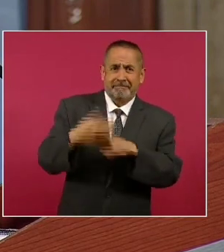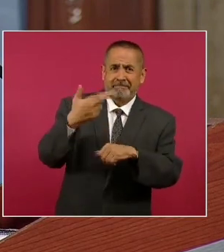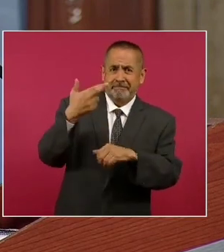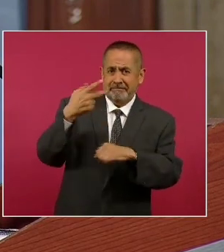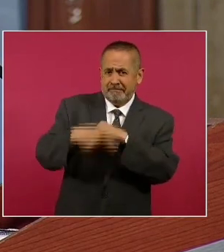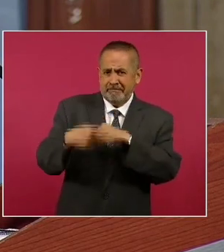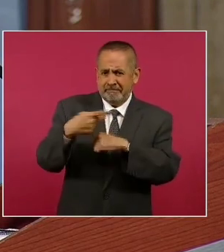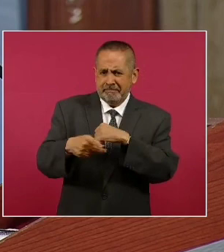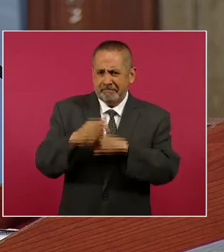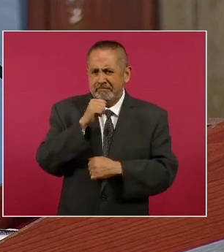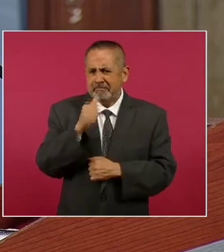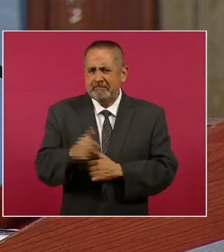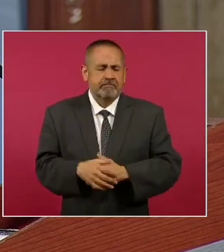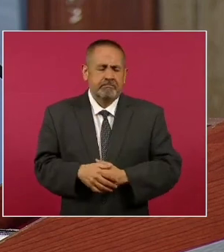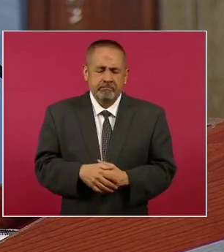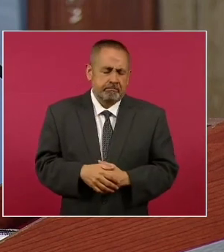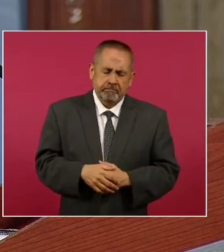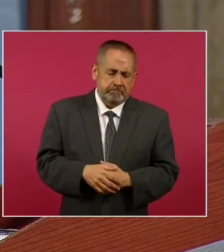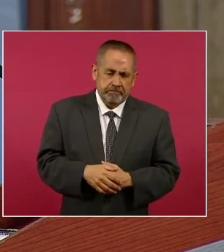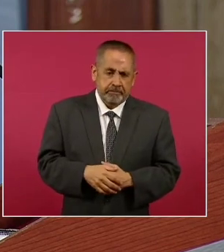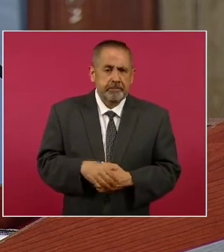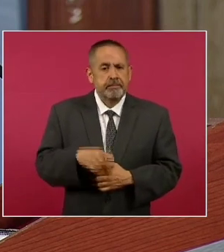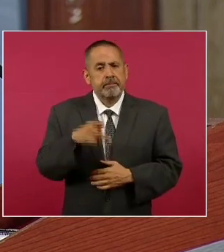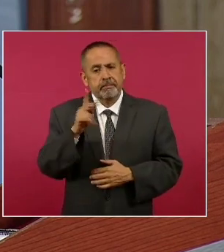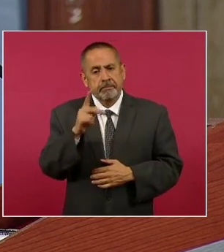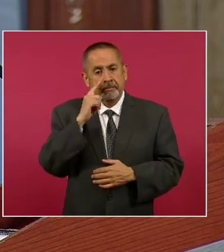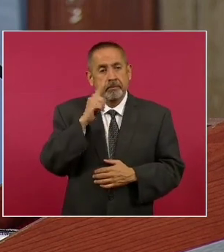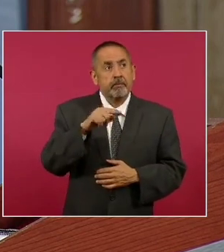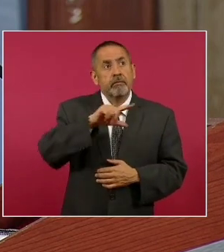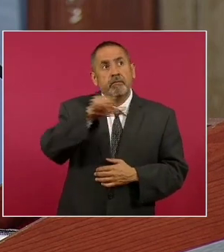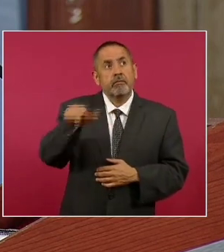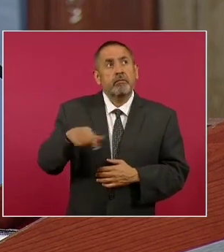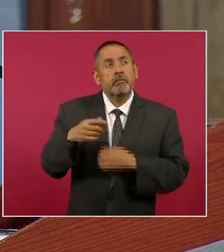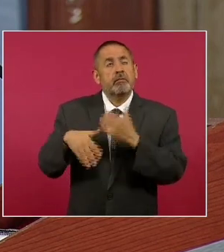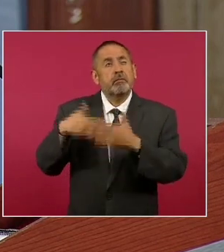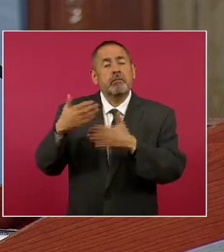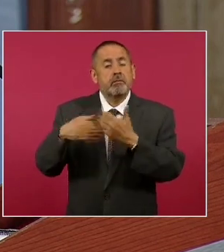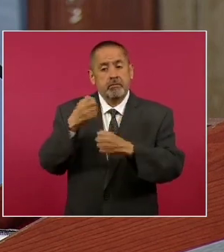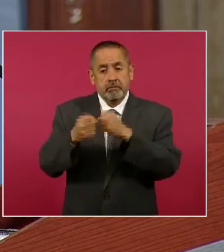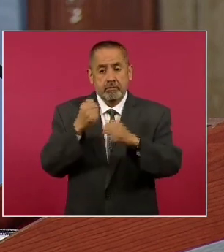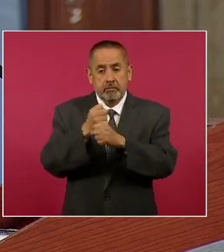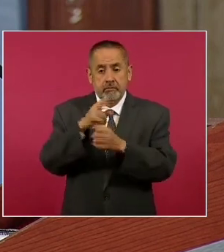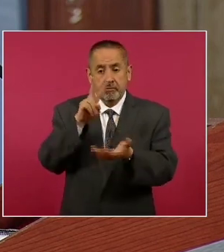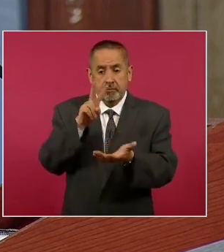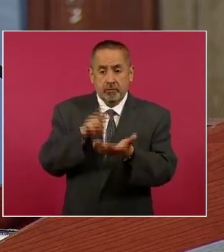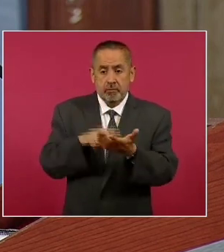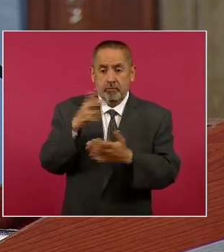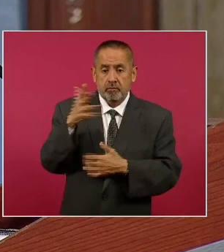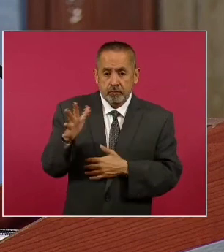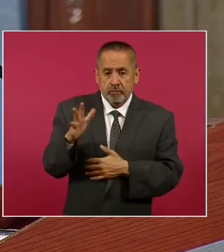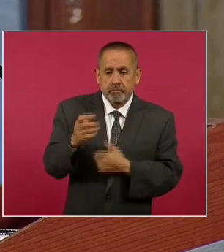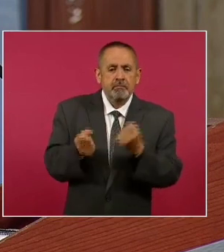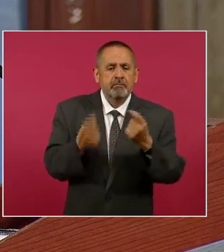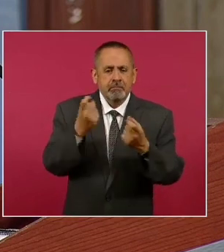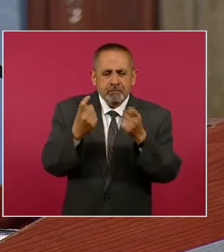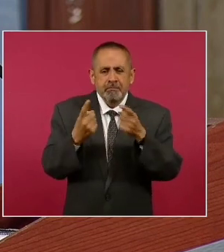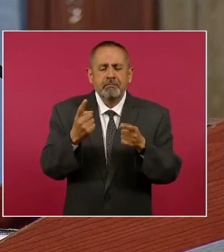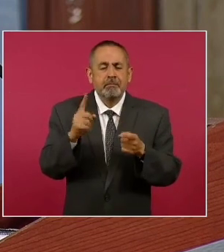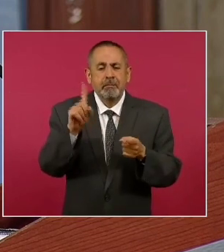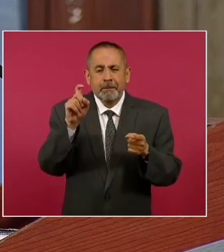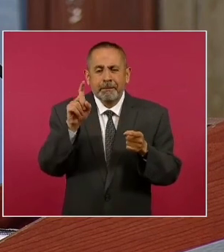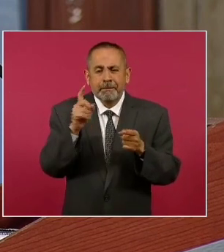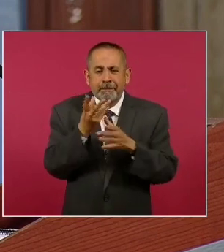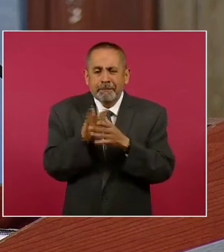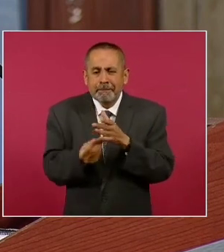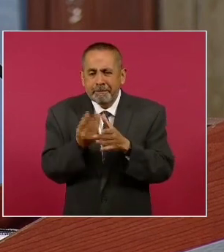Sin embargo, debido a un deficiente proceso constructivo en el 2010, presenta estas filtraciones que les digo que se